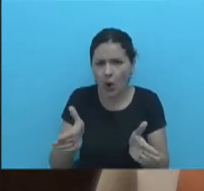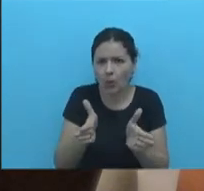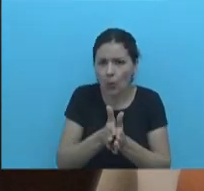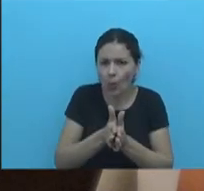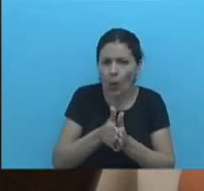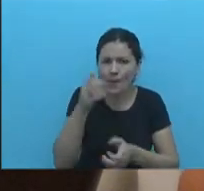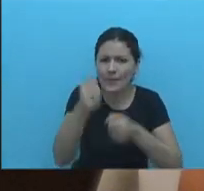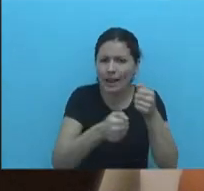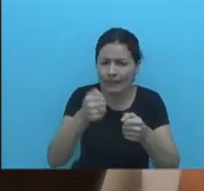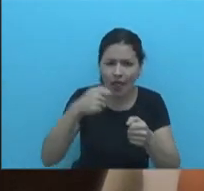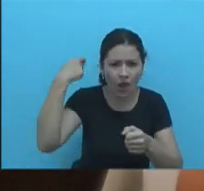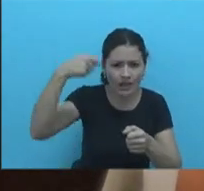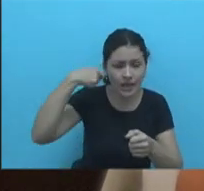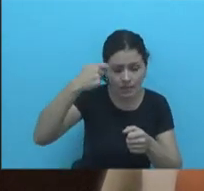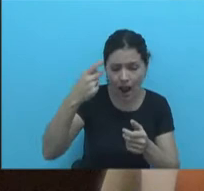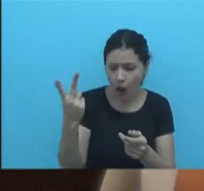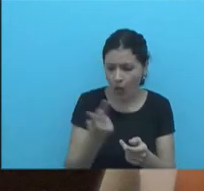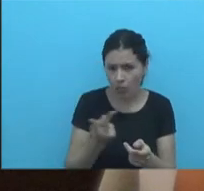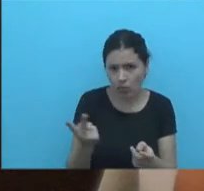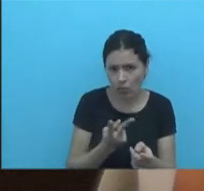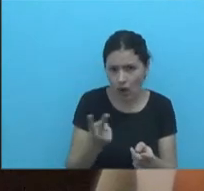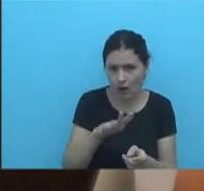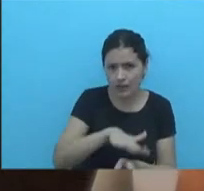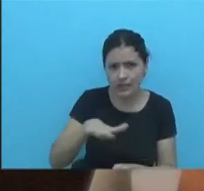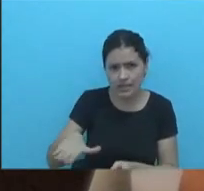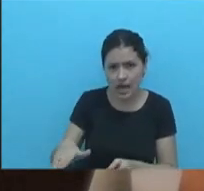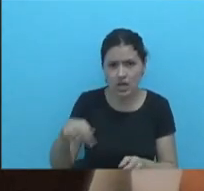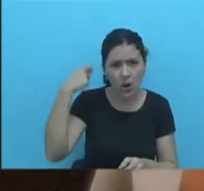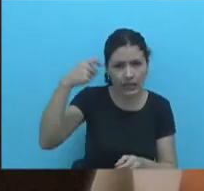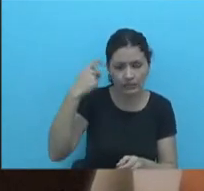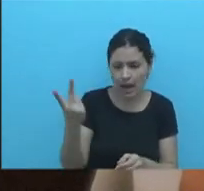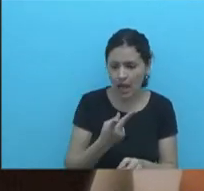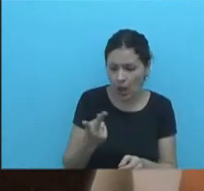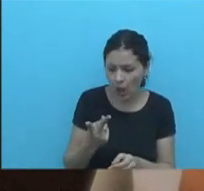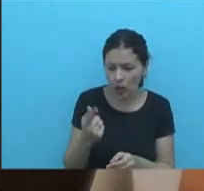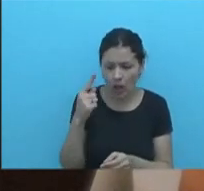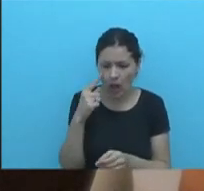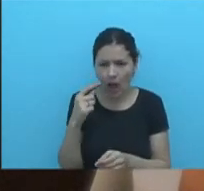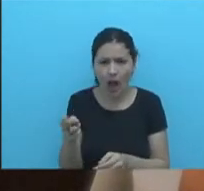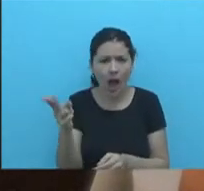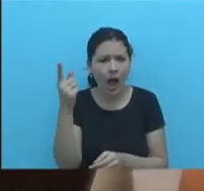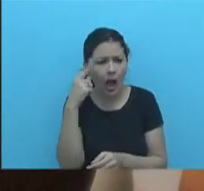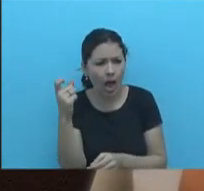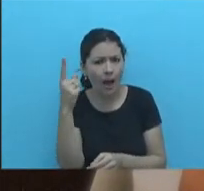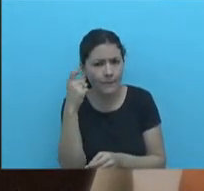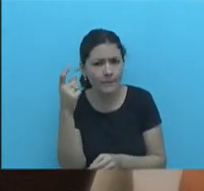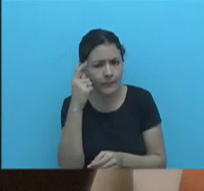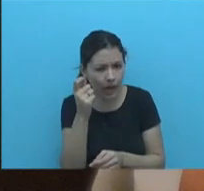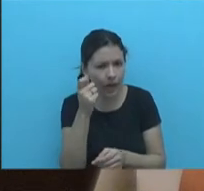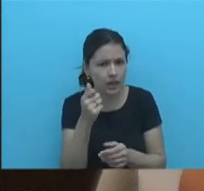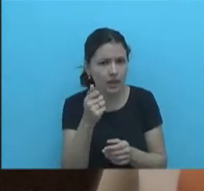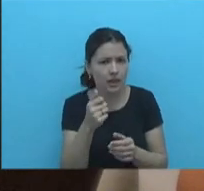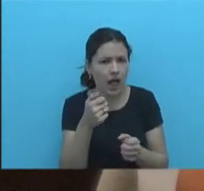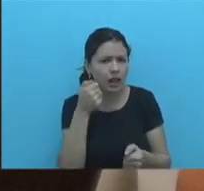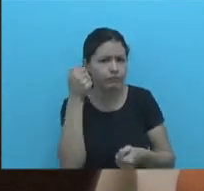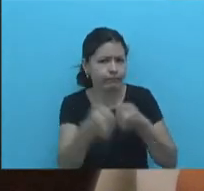solo los últimos son los perjudicados, sino también los primeros, ya que aprenden desde temprano el valor por la vida,